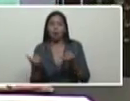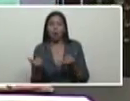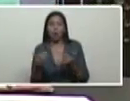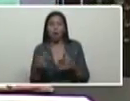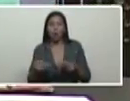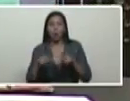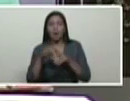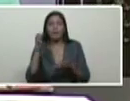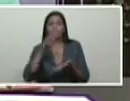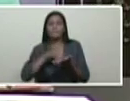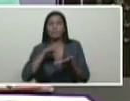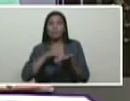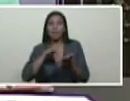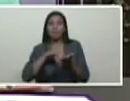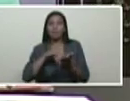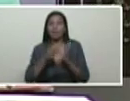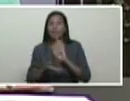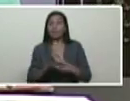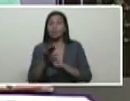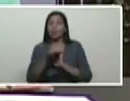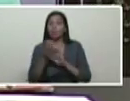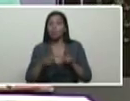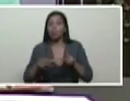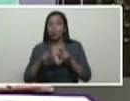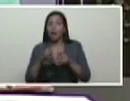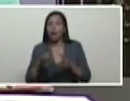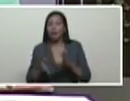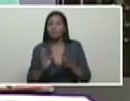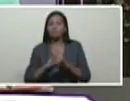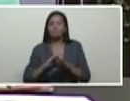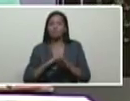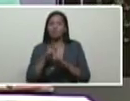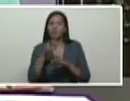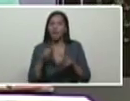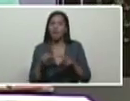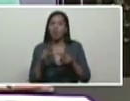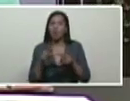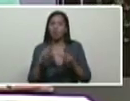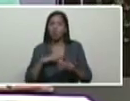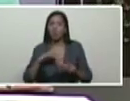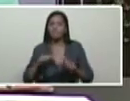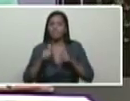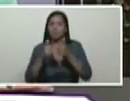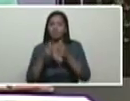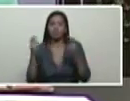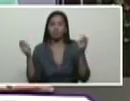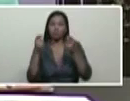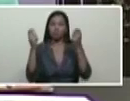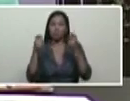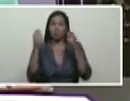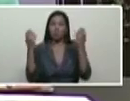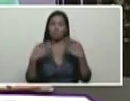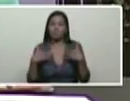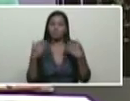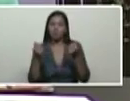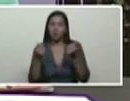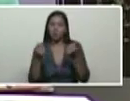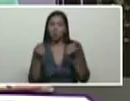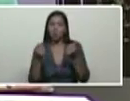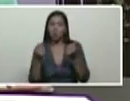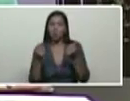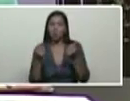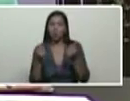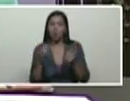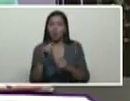Barlovento. Importante Barlovento, porque precisamente así inicié esta jornada de trabajo en salud, haciendo